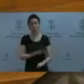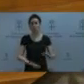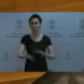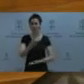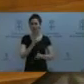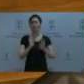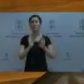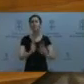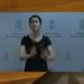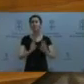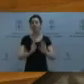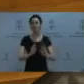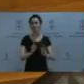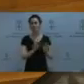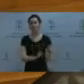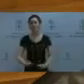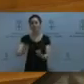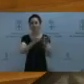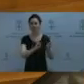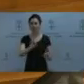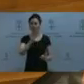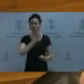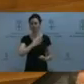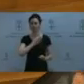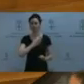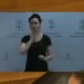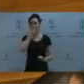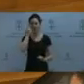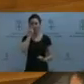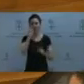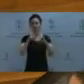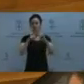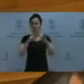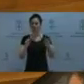entendemos que son los intereses generales de Asturias. De Asturias.